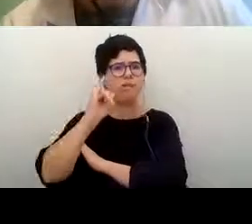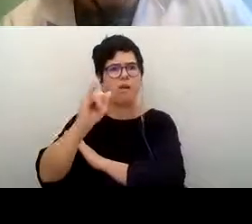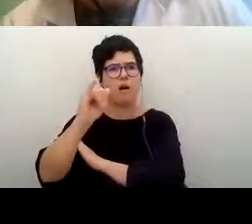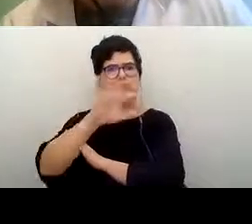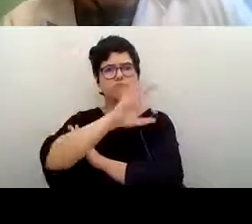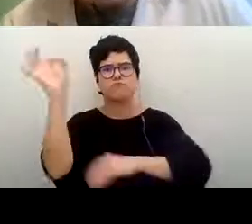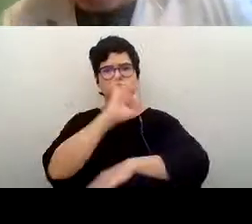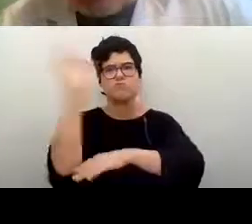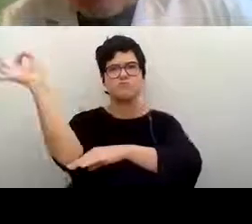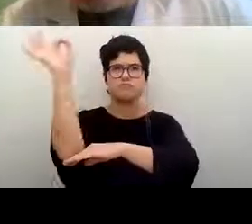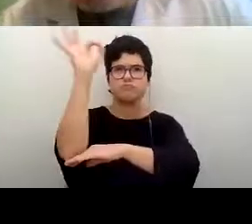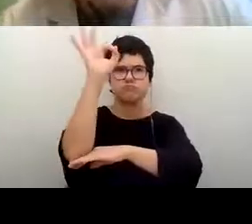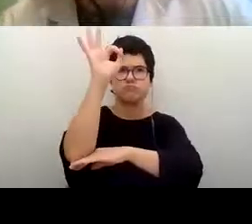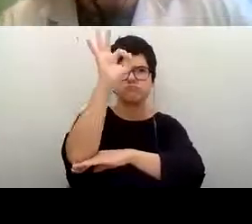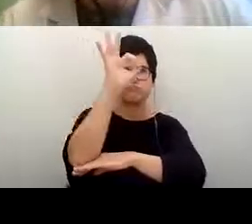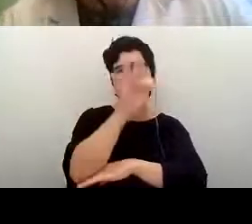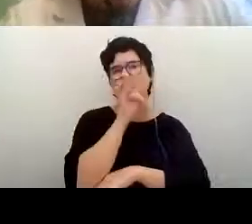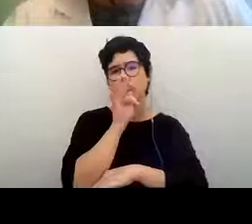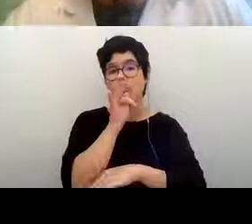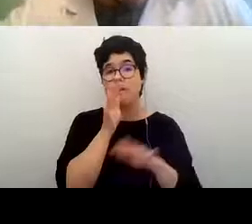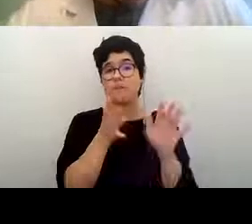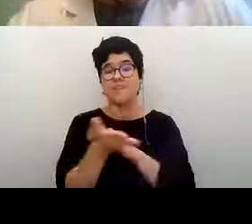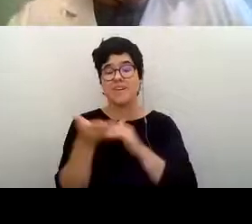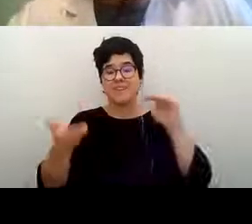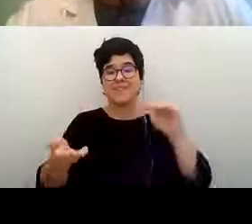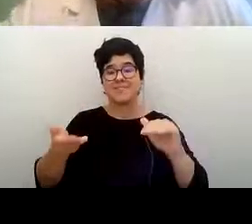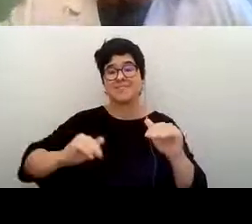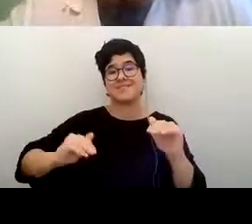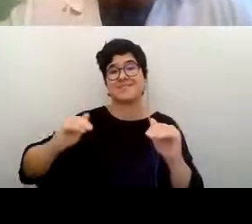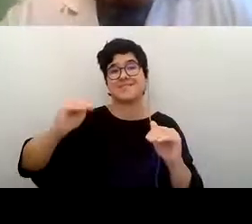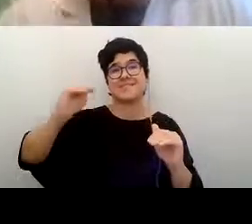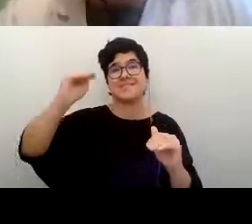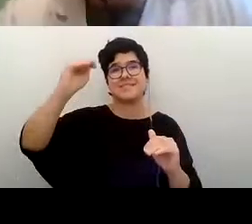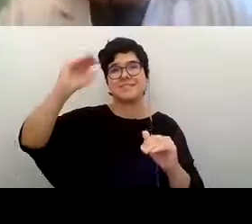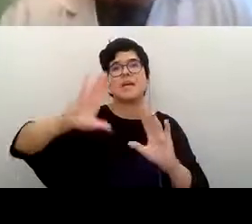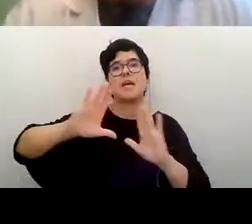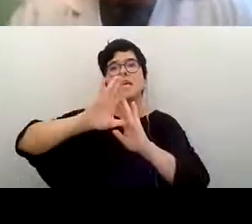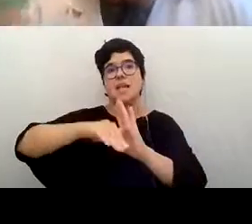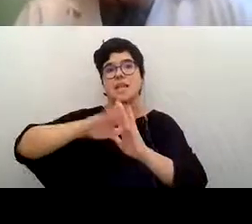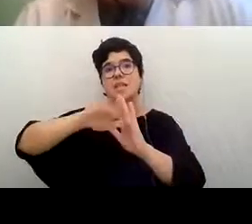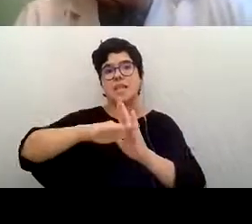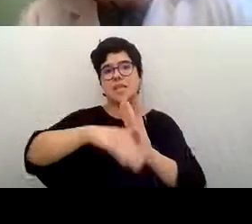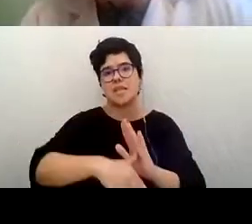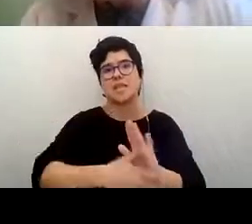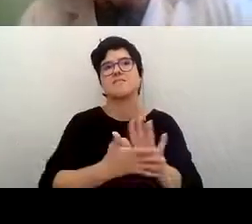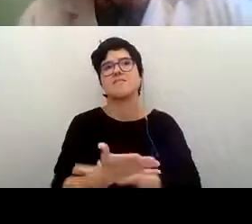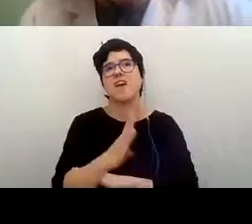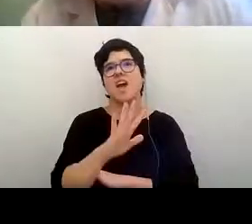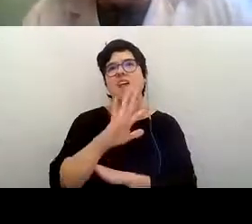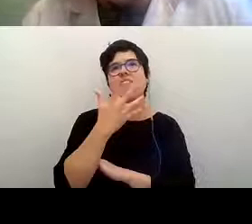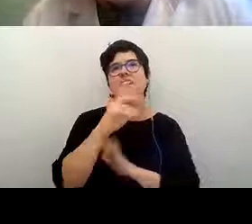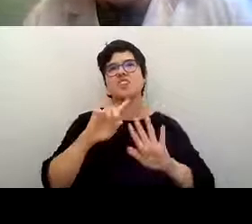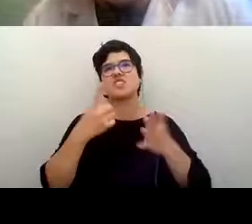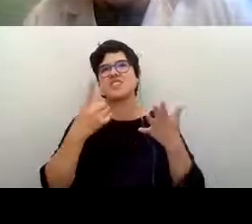llega, se retrasa más y no llega a ser un pico tan intenso porque a las 5 o 6 de la mañana ya el cortisol empieza a